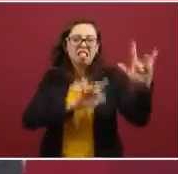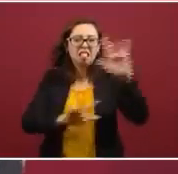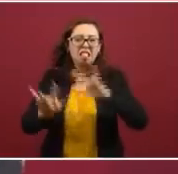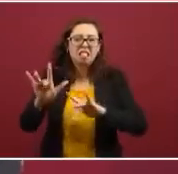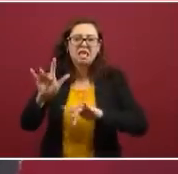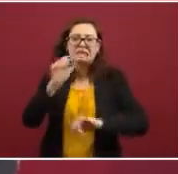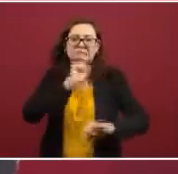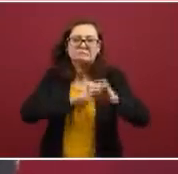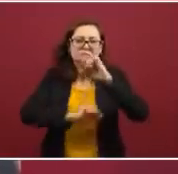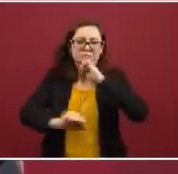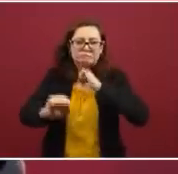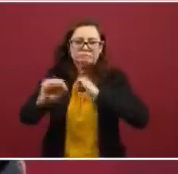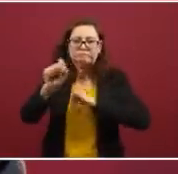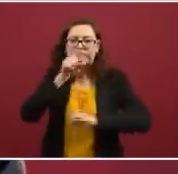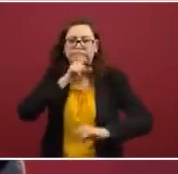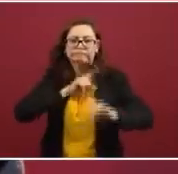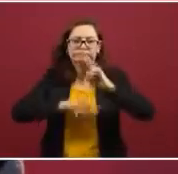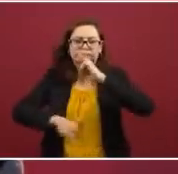de